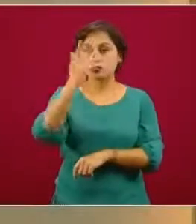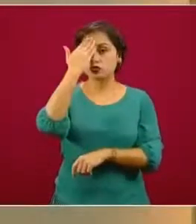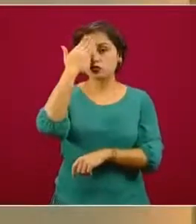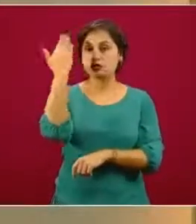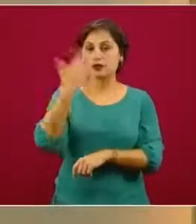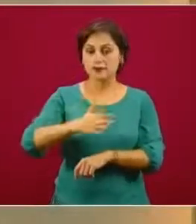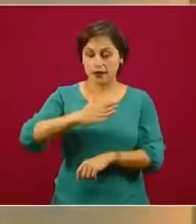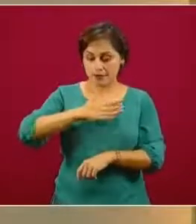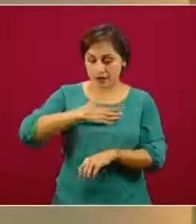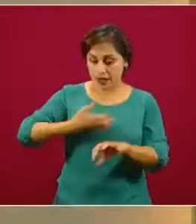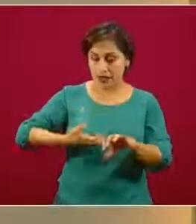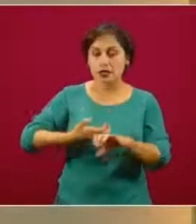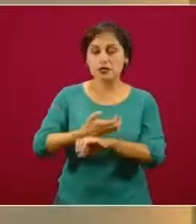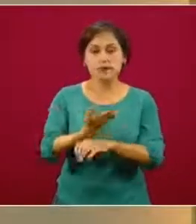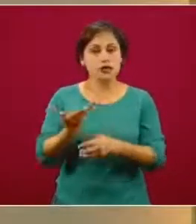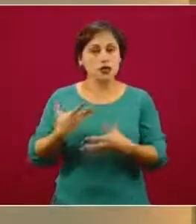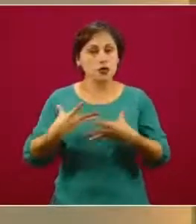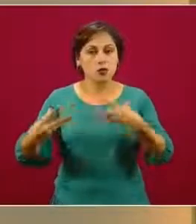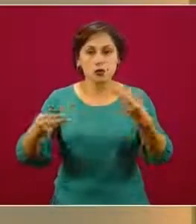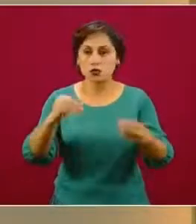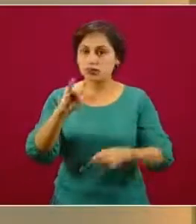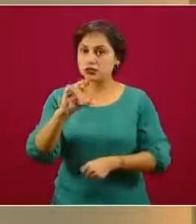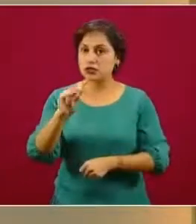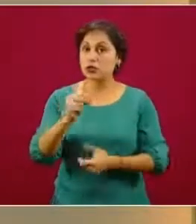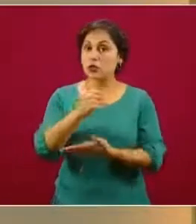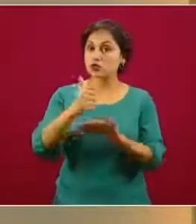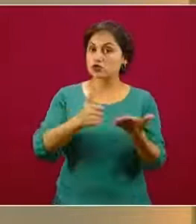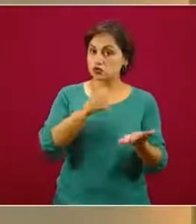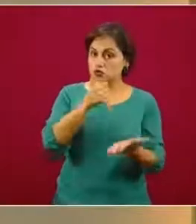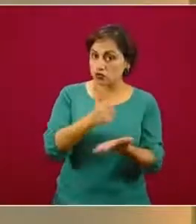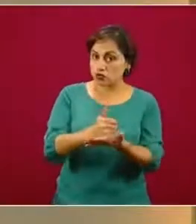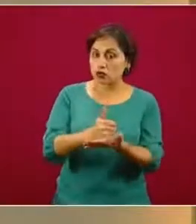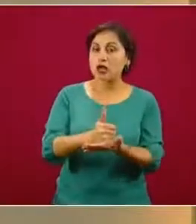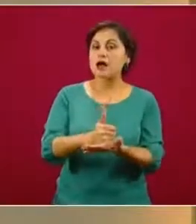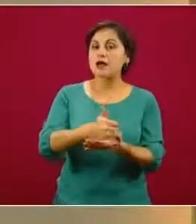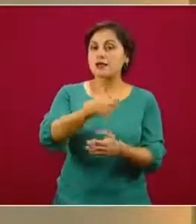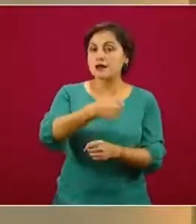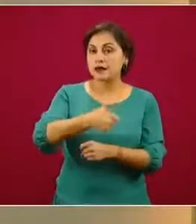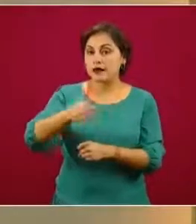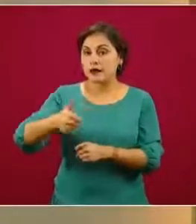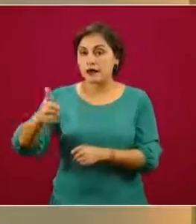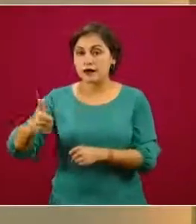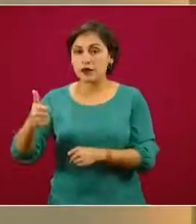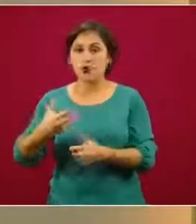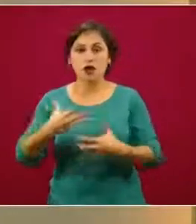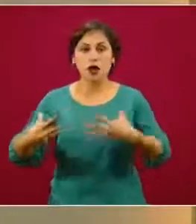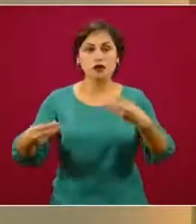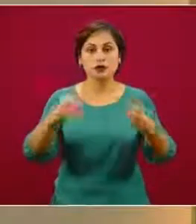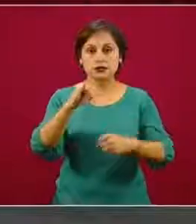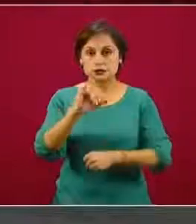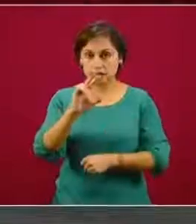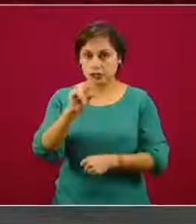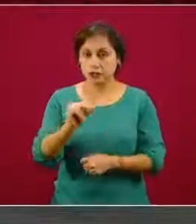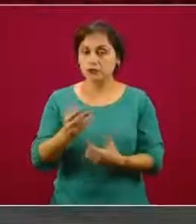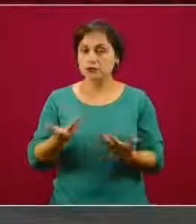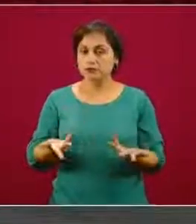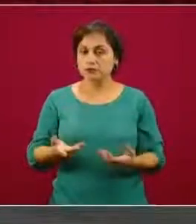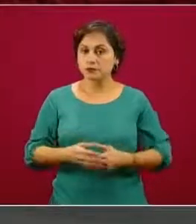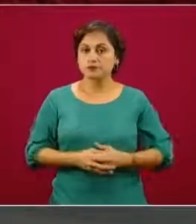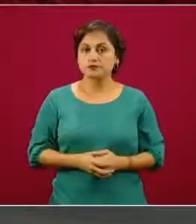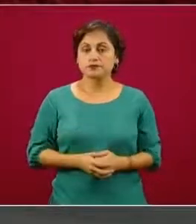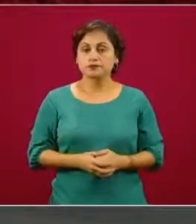epidémico de cada una de las ciudades más importantes por su tamaño, que hay en el país.